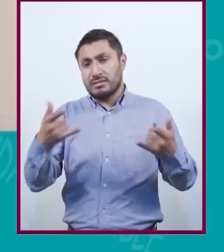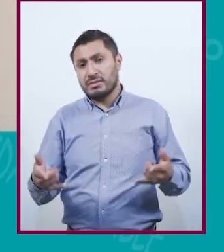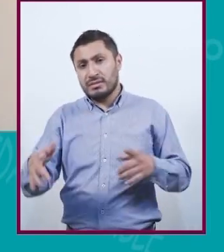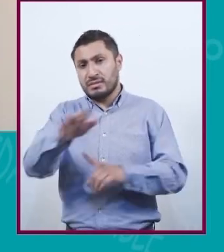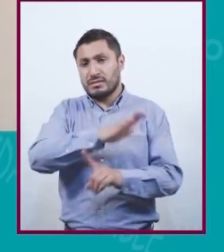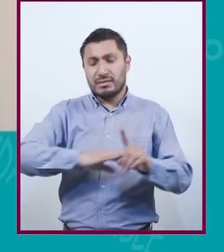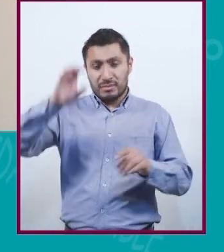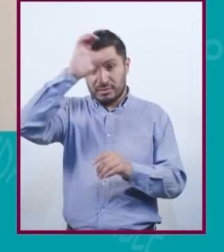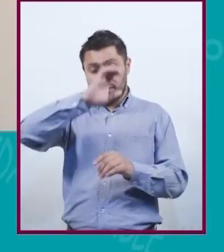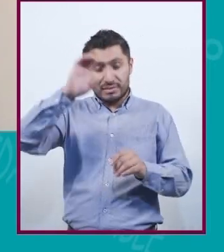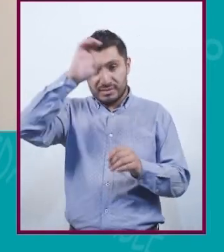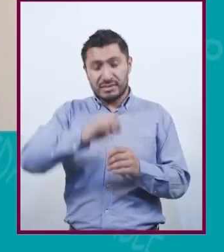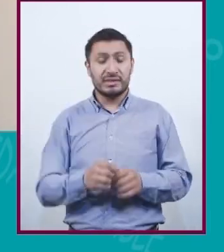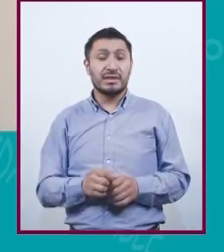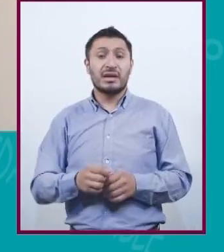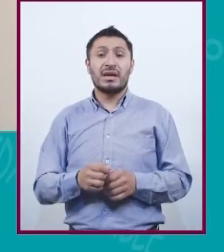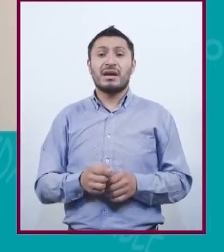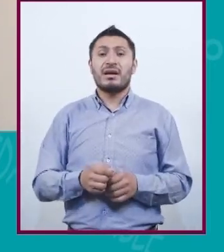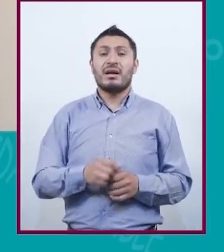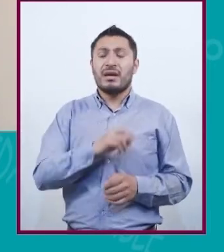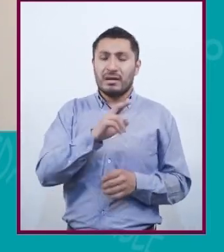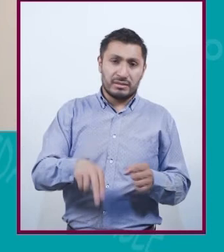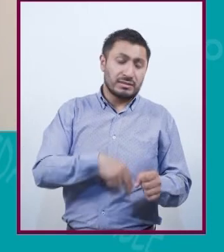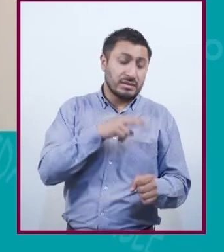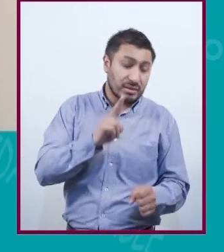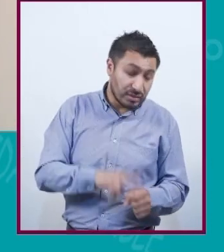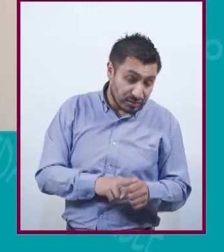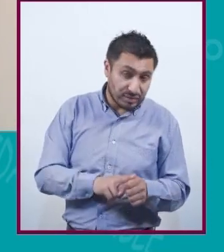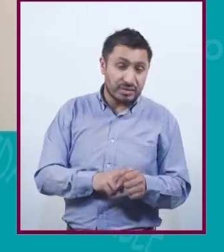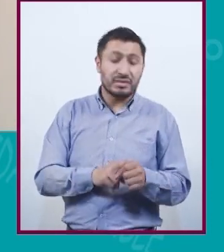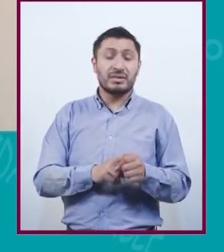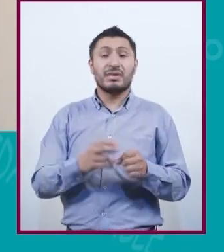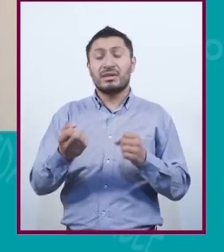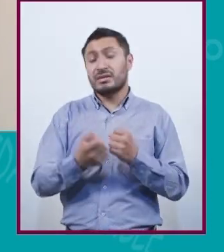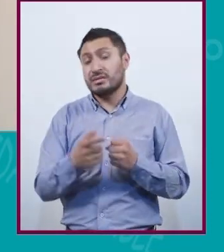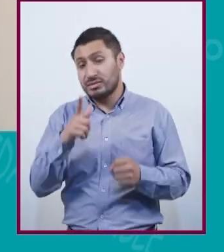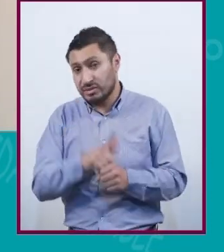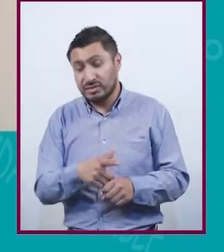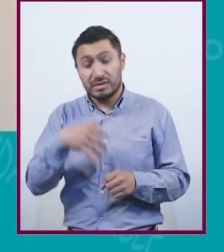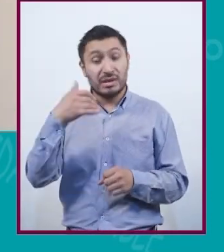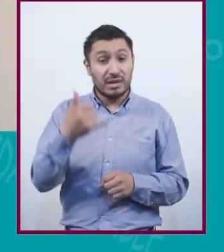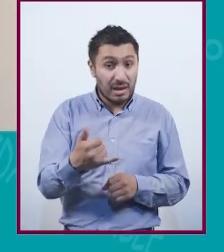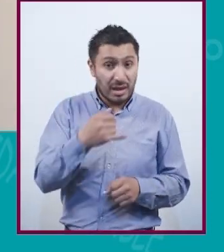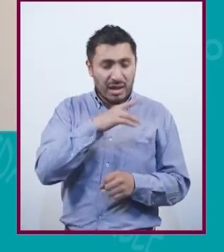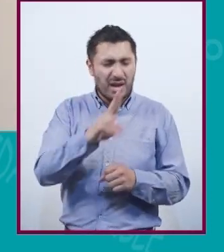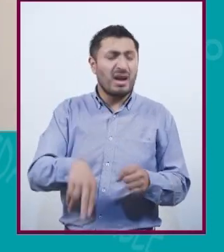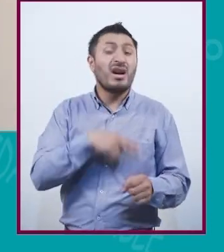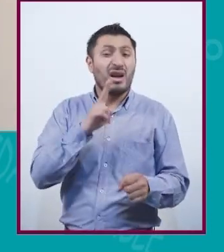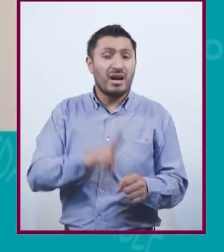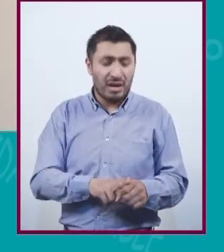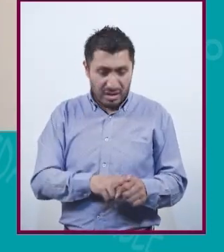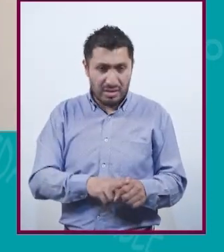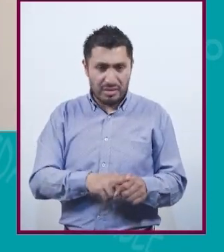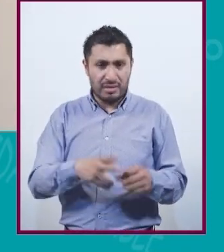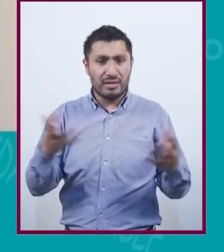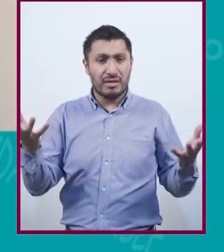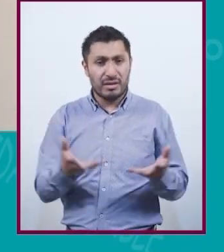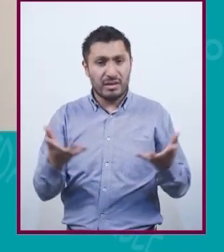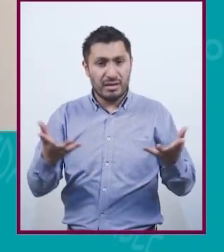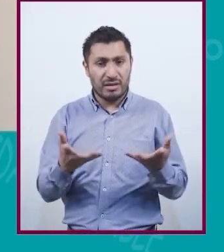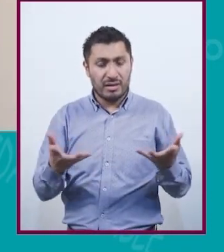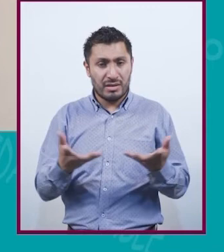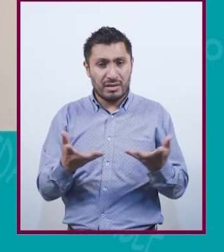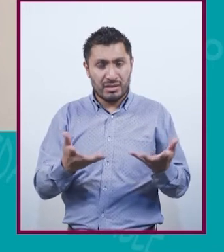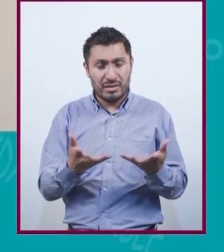fundamenta narrativamente en los campos de las ciencias físicas, naturales y sociales, y que